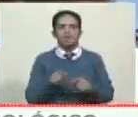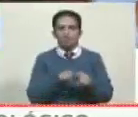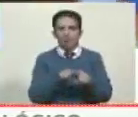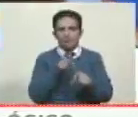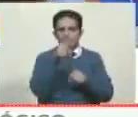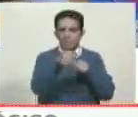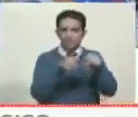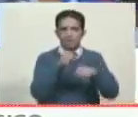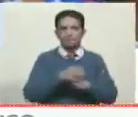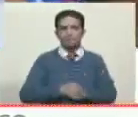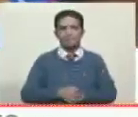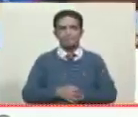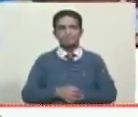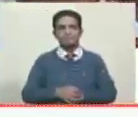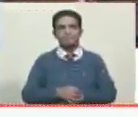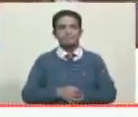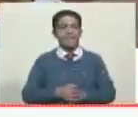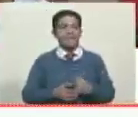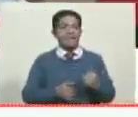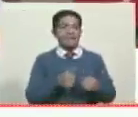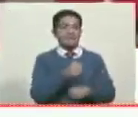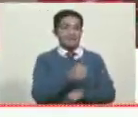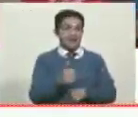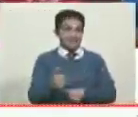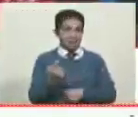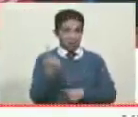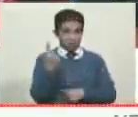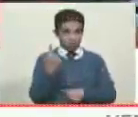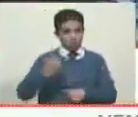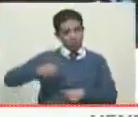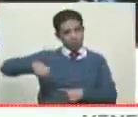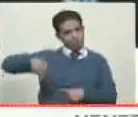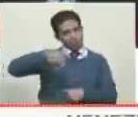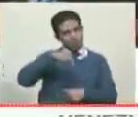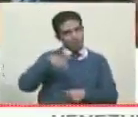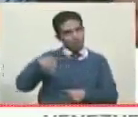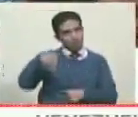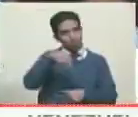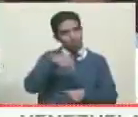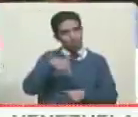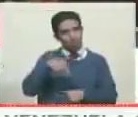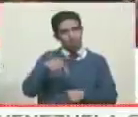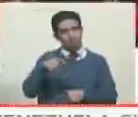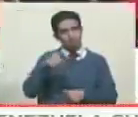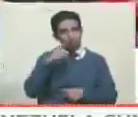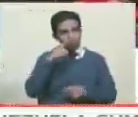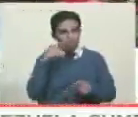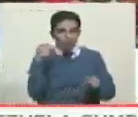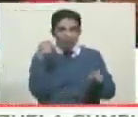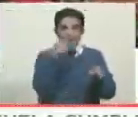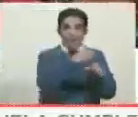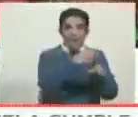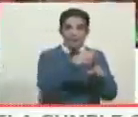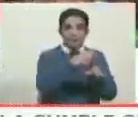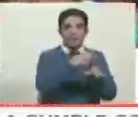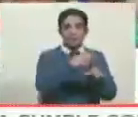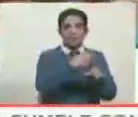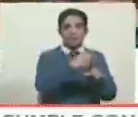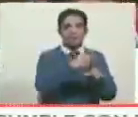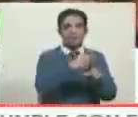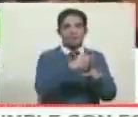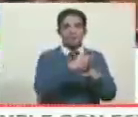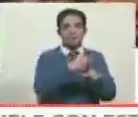por cada uno de nosotros por cada uno de nosotros que ellos le hagan daño deben